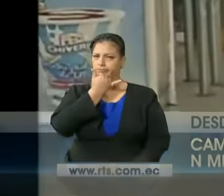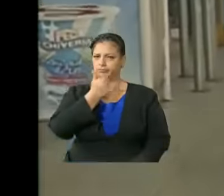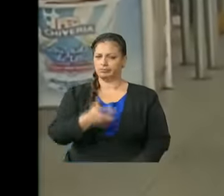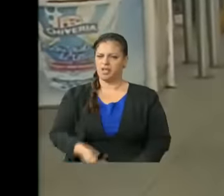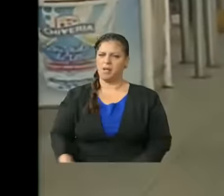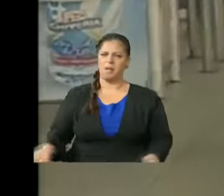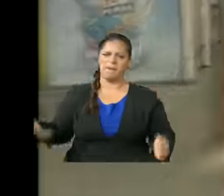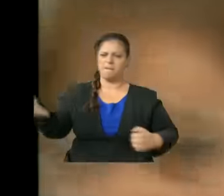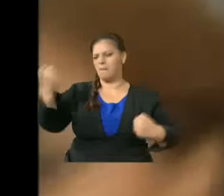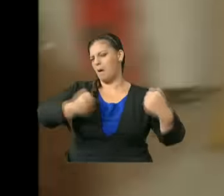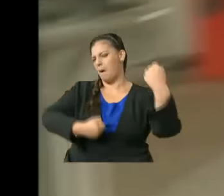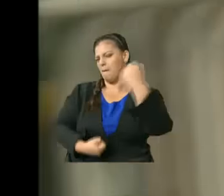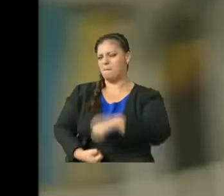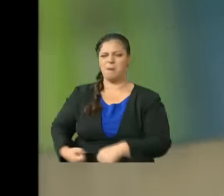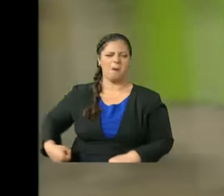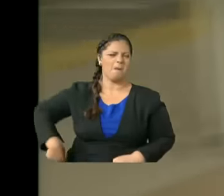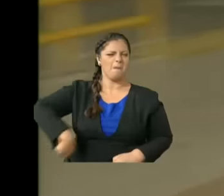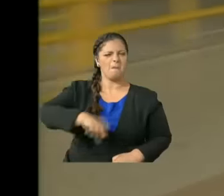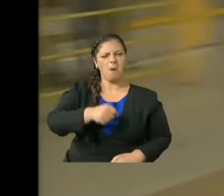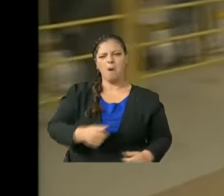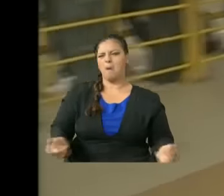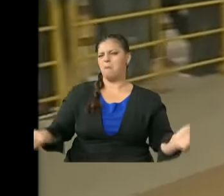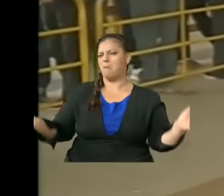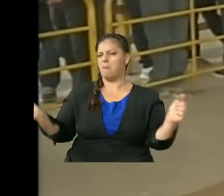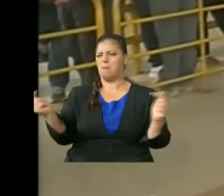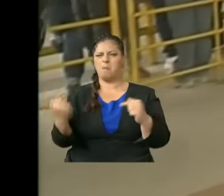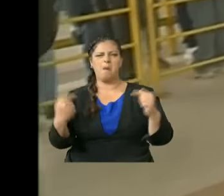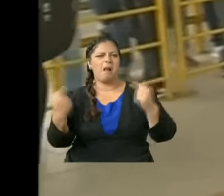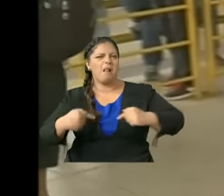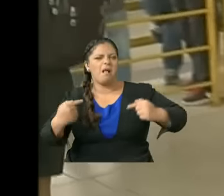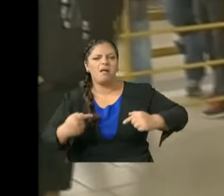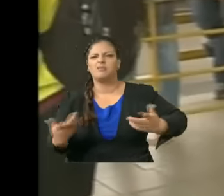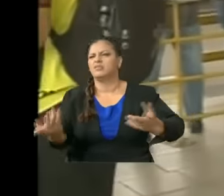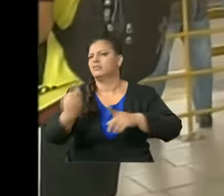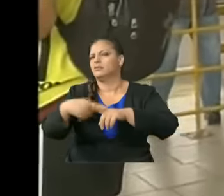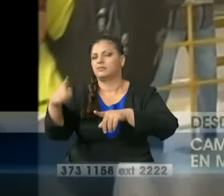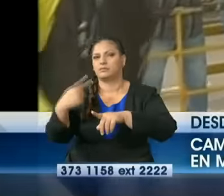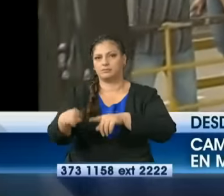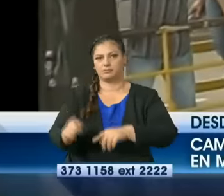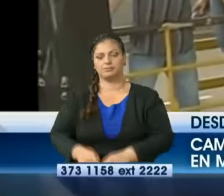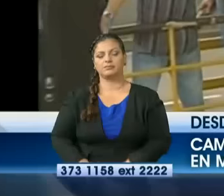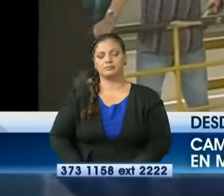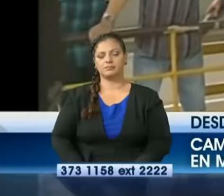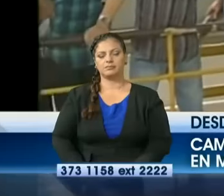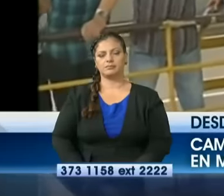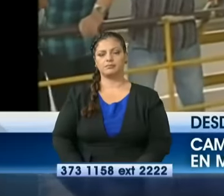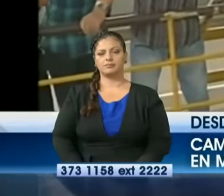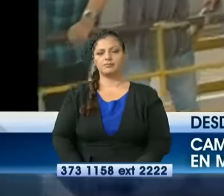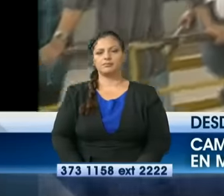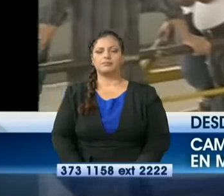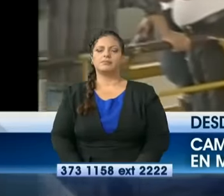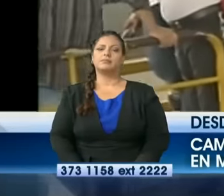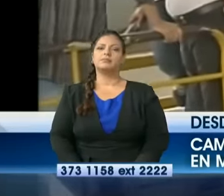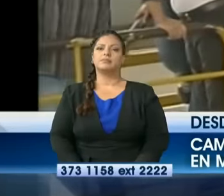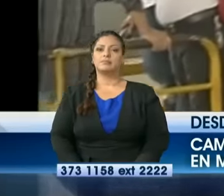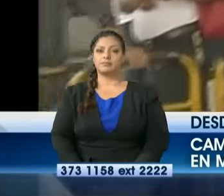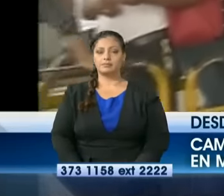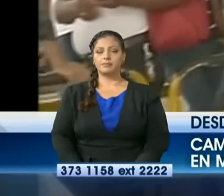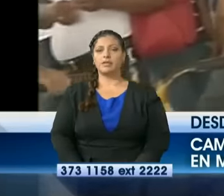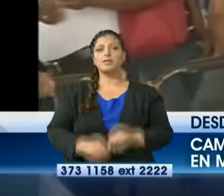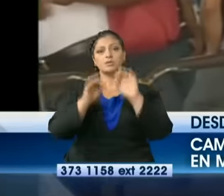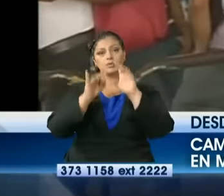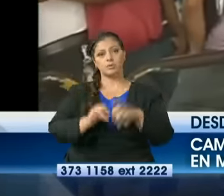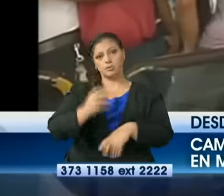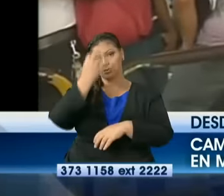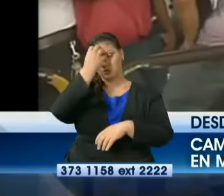también mantenemos una relación muy buena y pues en aras de que esto que prima, que